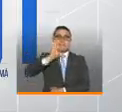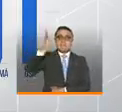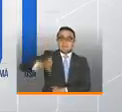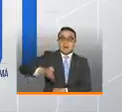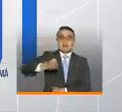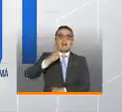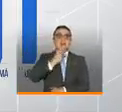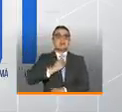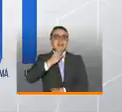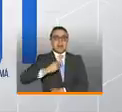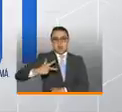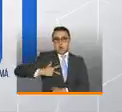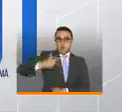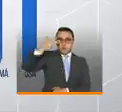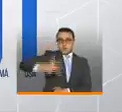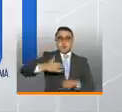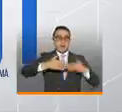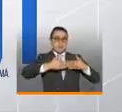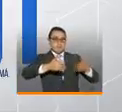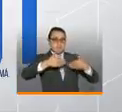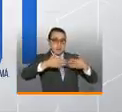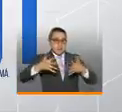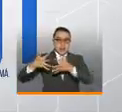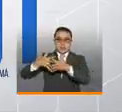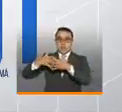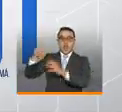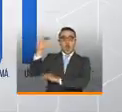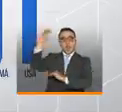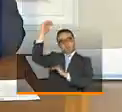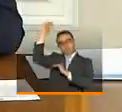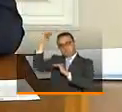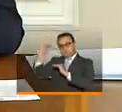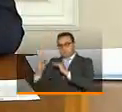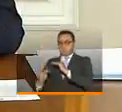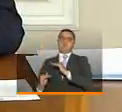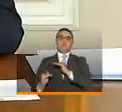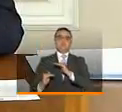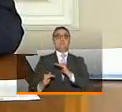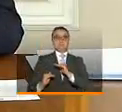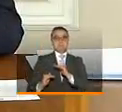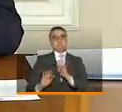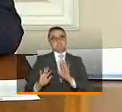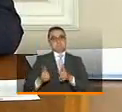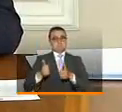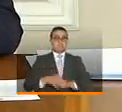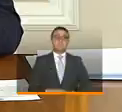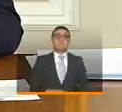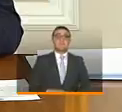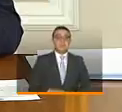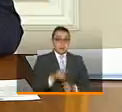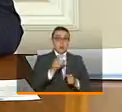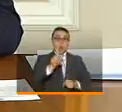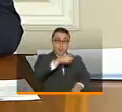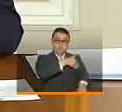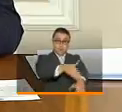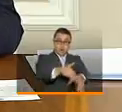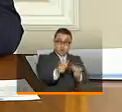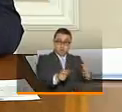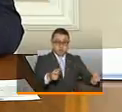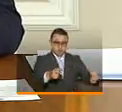Israel, Portugal, Panamá y los Estados Unidos. Cuando miramos las muertes por millón de habitantes, que las podemos